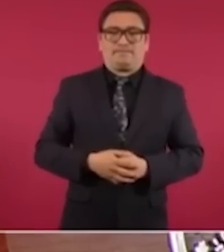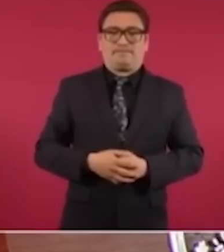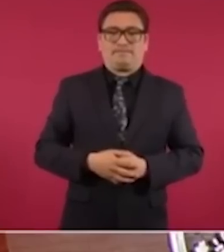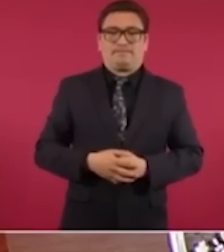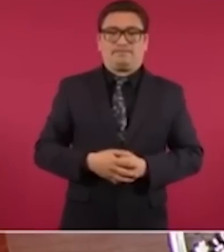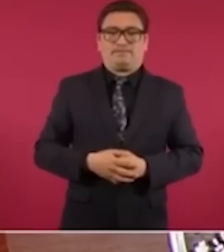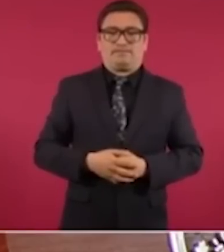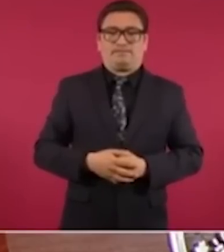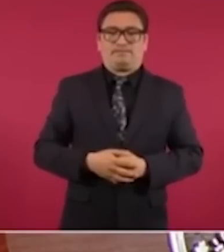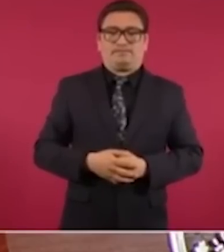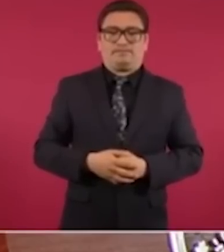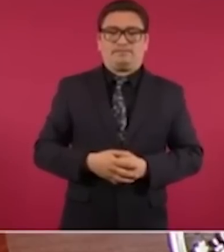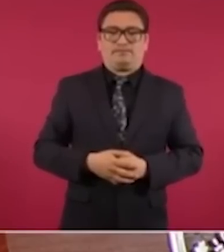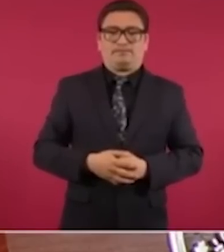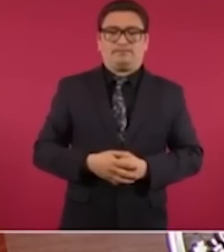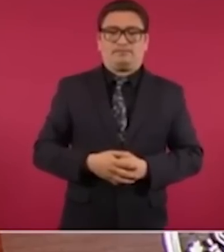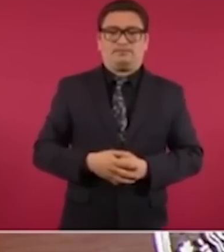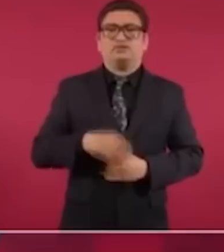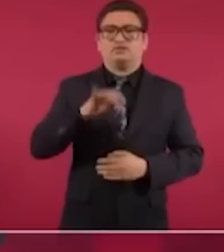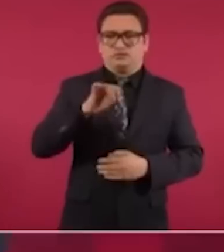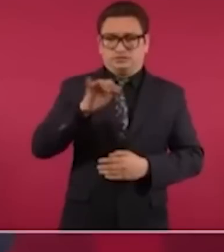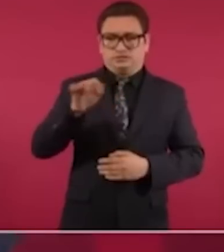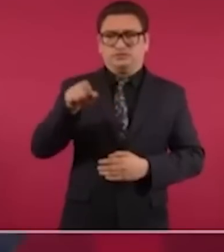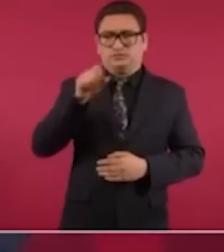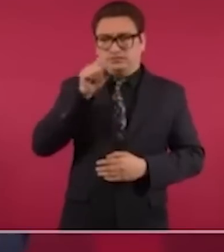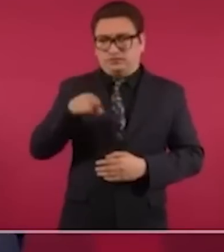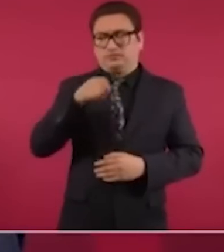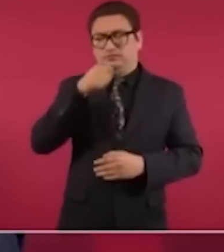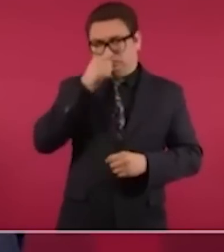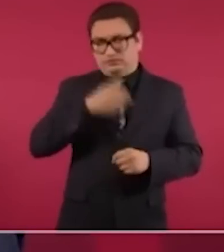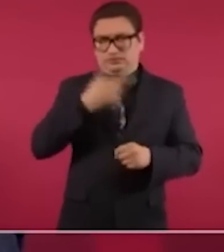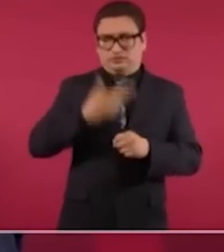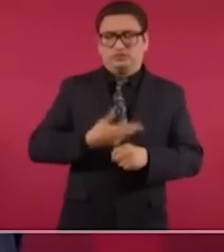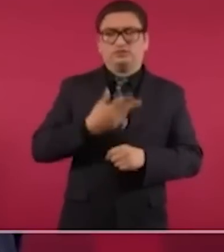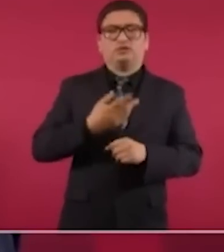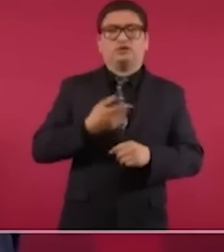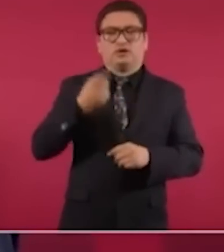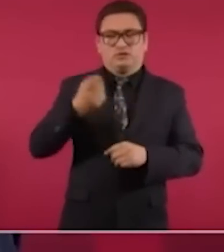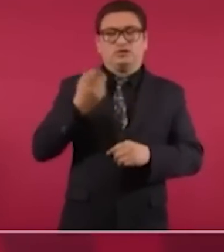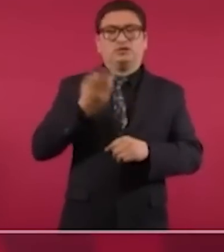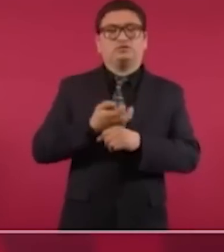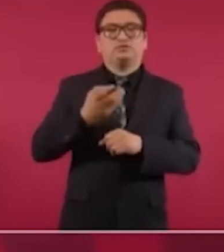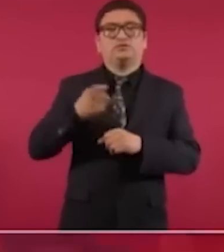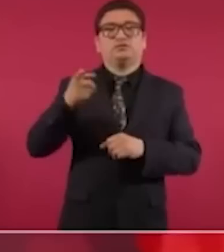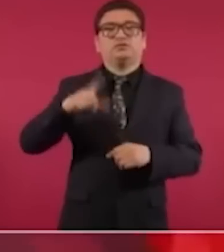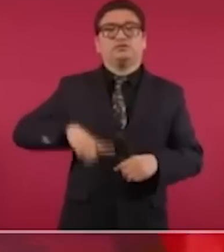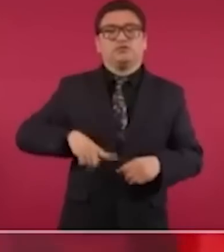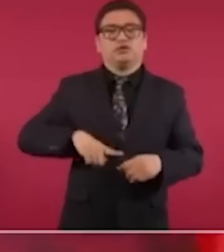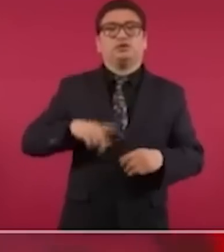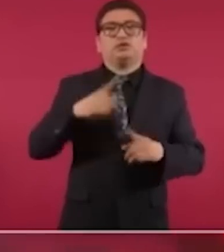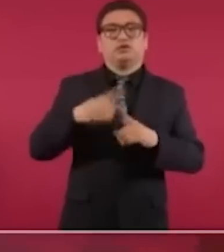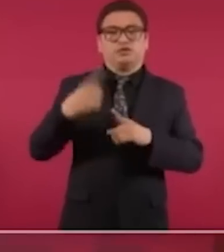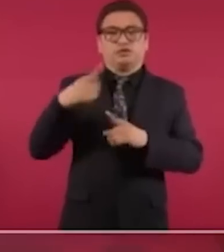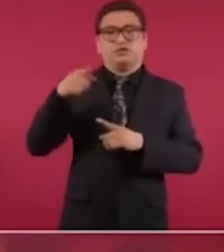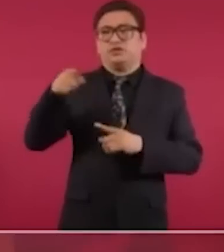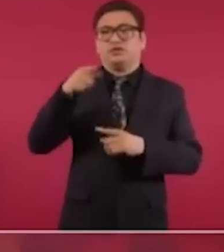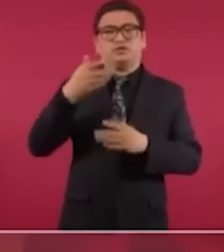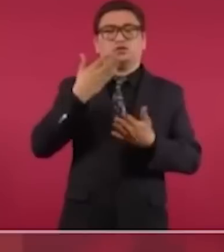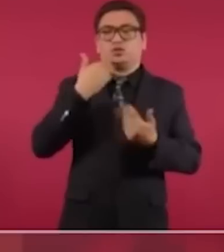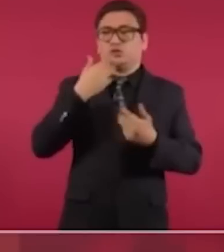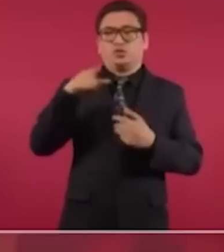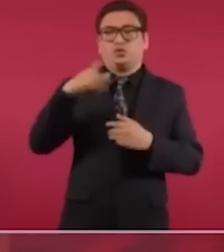este el mismo secretario de estado de que no tienen ellos